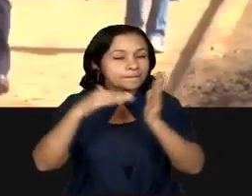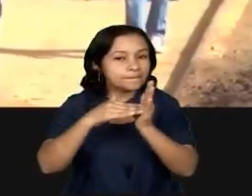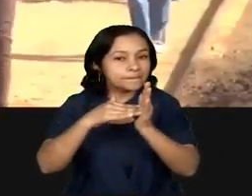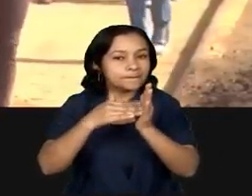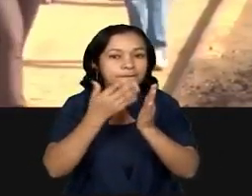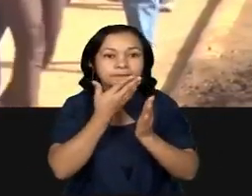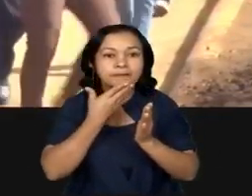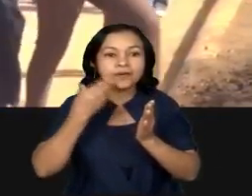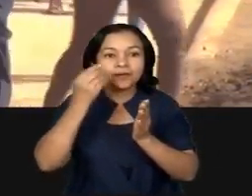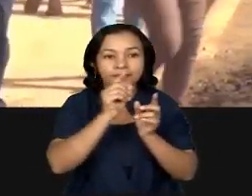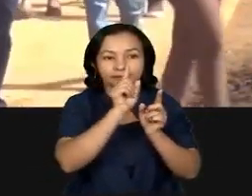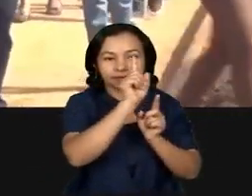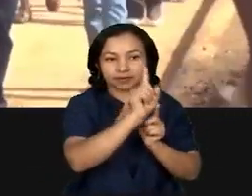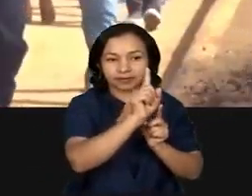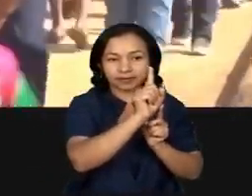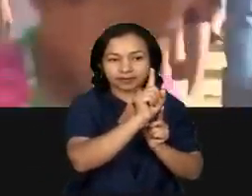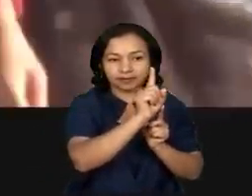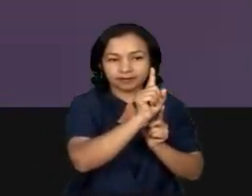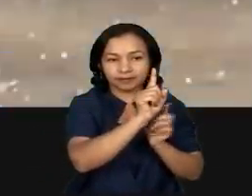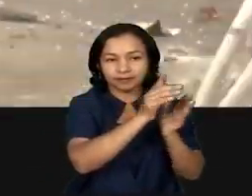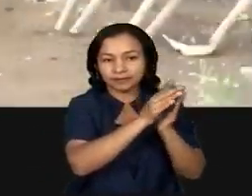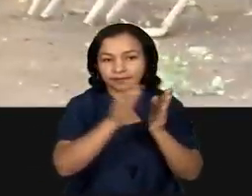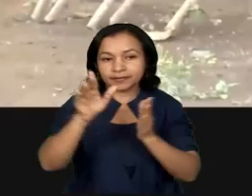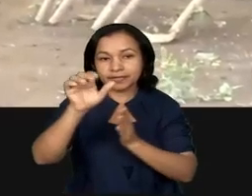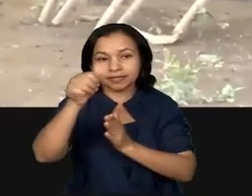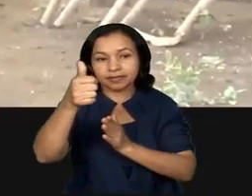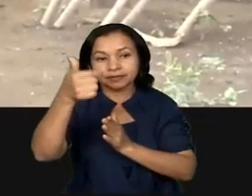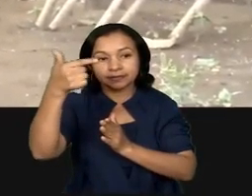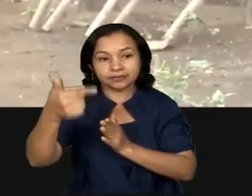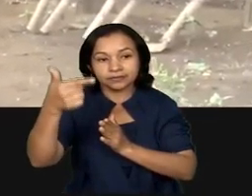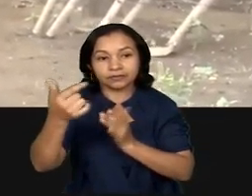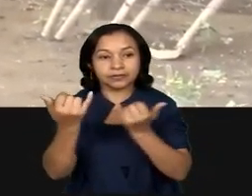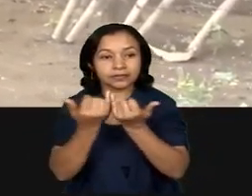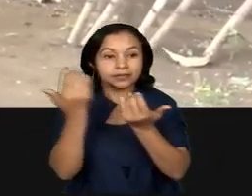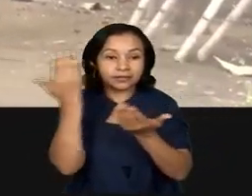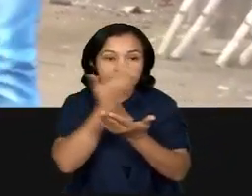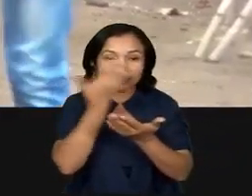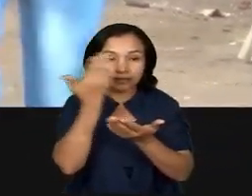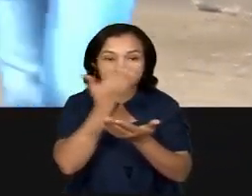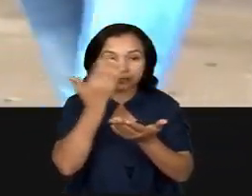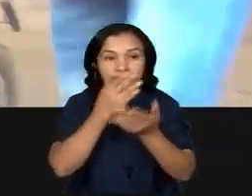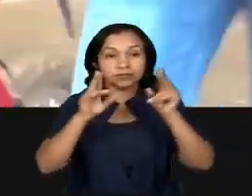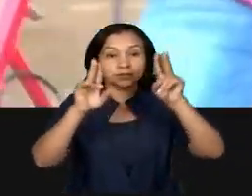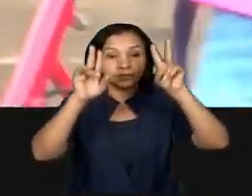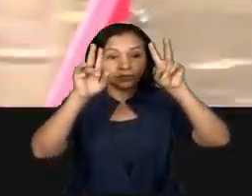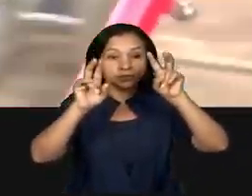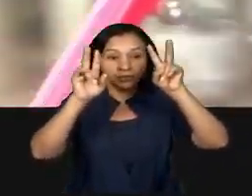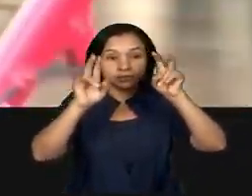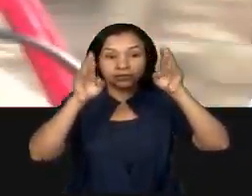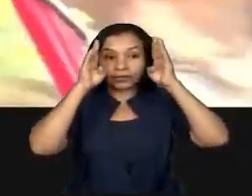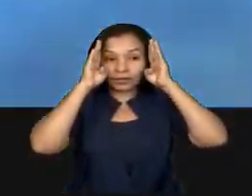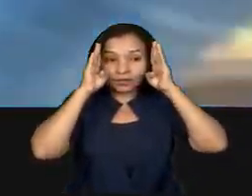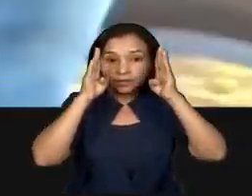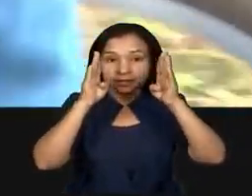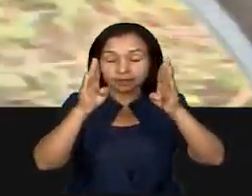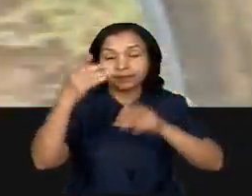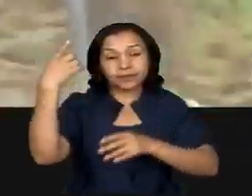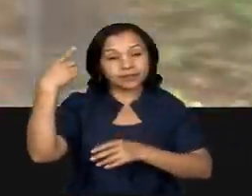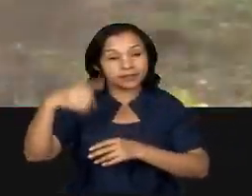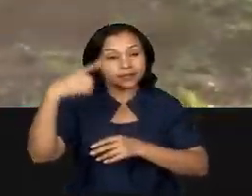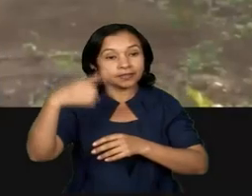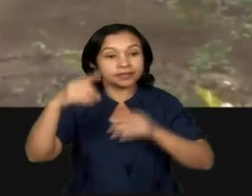entre séptimo y undécimo grado de secundaria estudiando. Es un tema de cobertura, de restitución del derecho a la